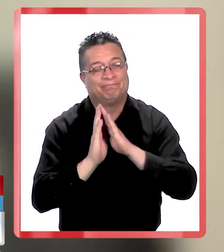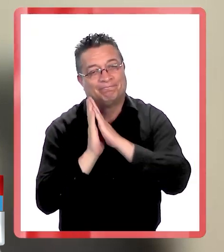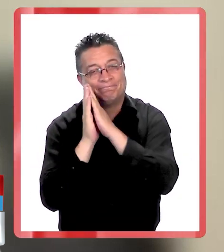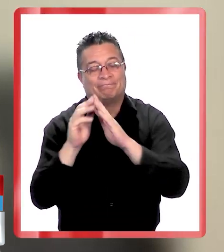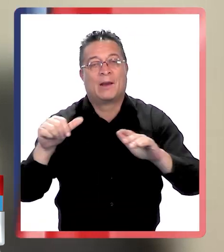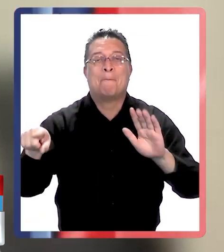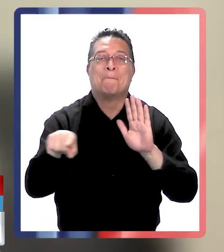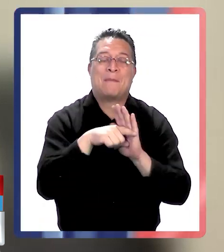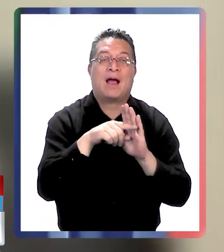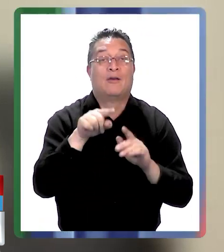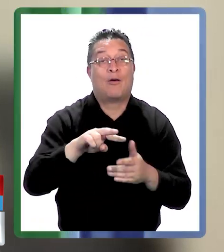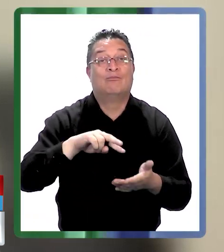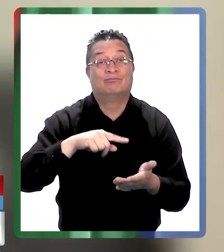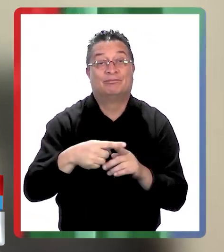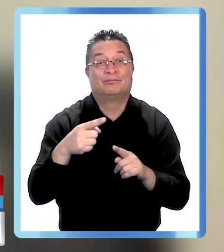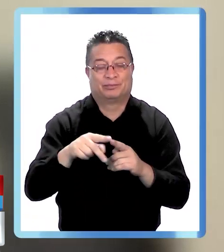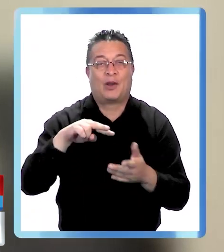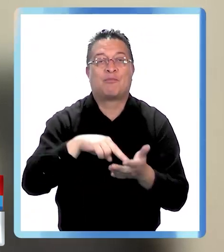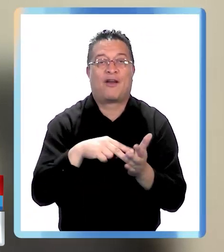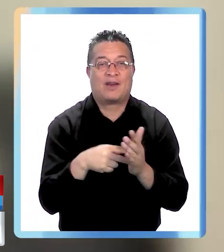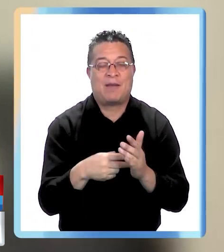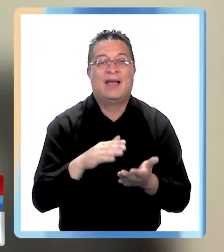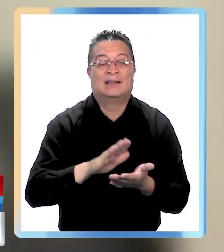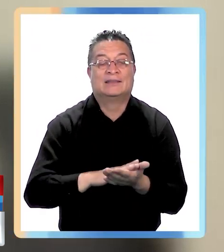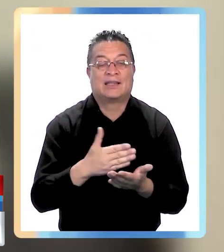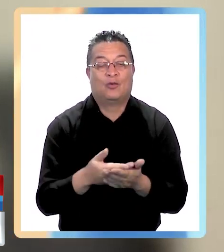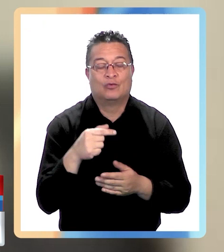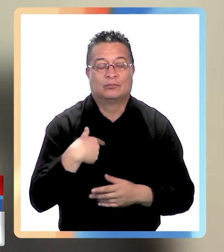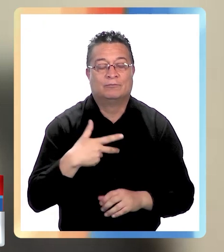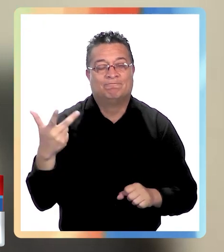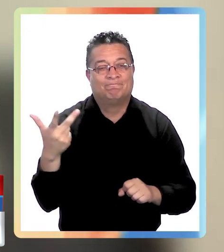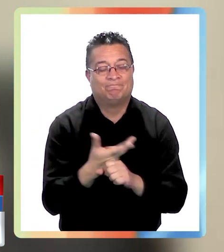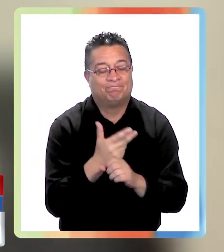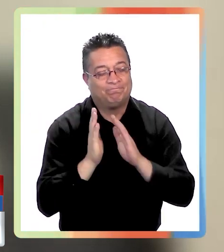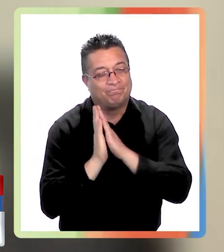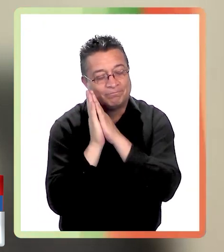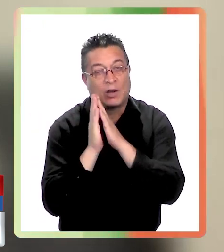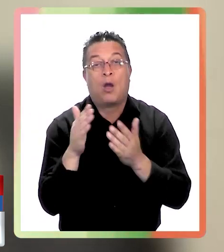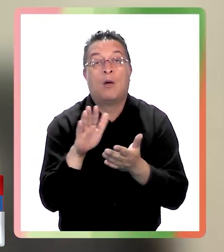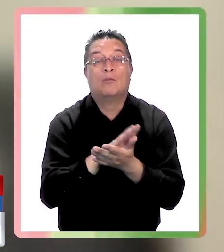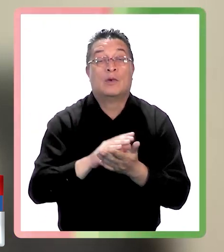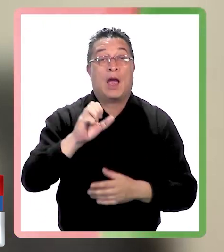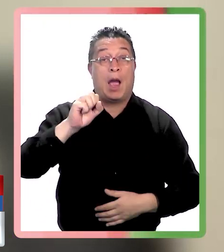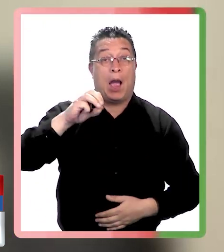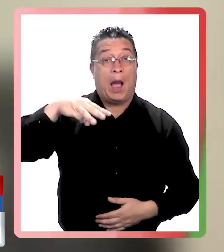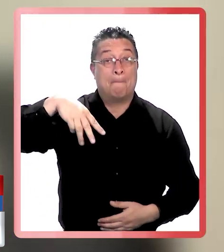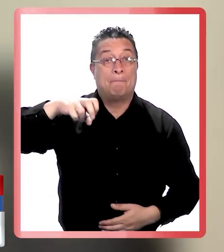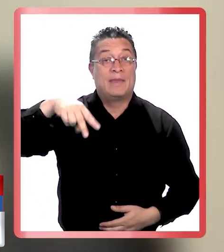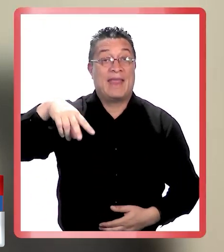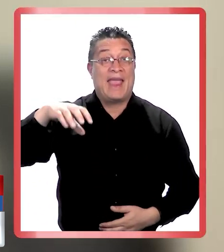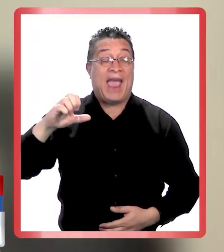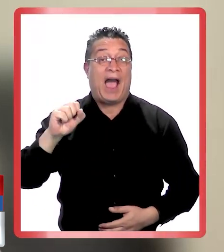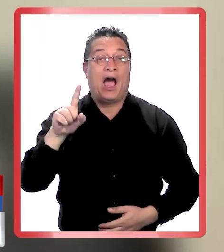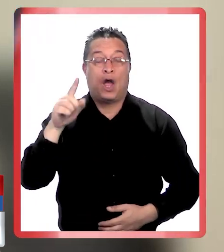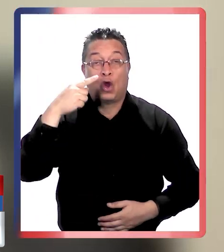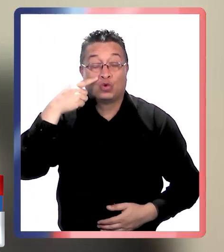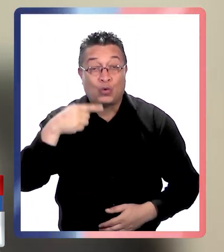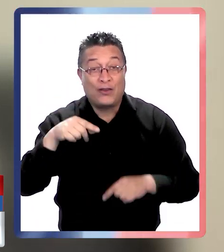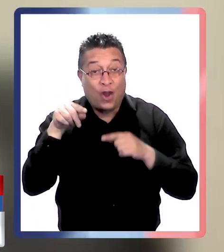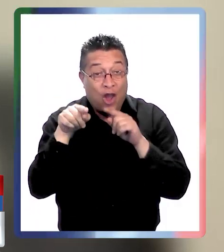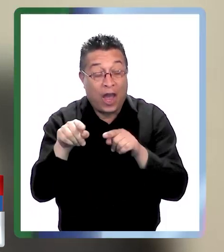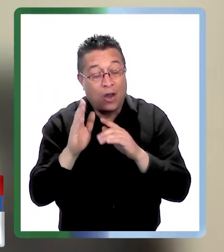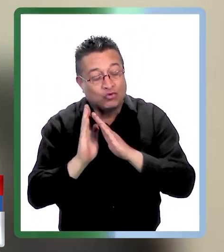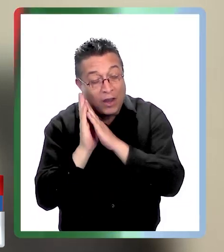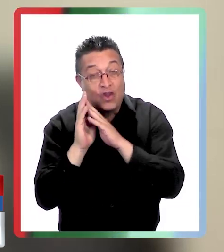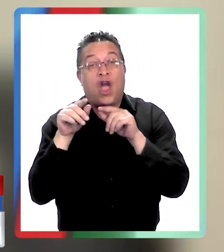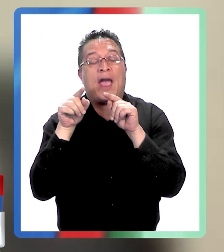distintos problemas de salud que nos pueden contribuir a que tengamos un mal dormir, como por ejemplo el síndrome de apnea del sueño, que es súper frecuente, el insomnio de